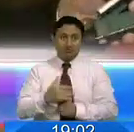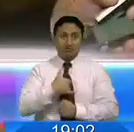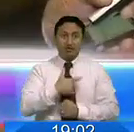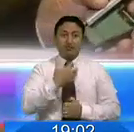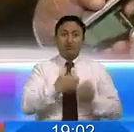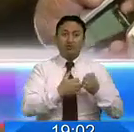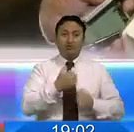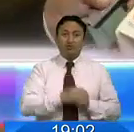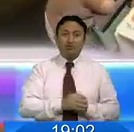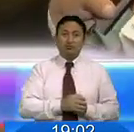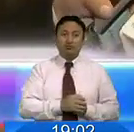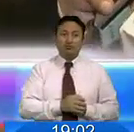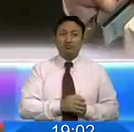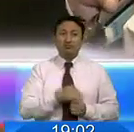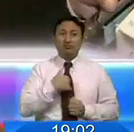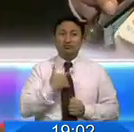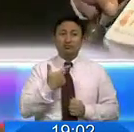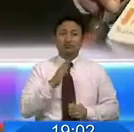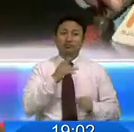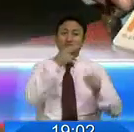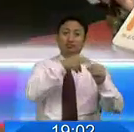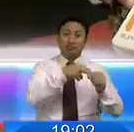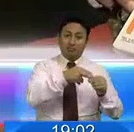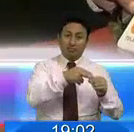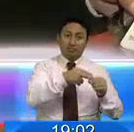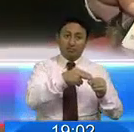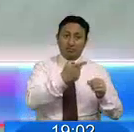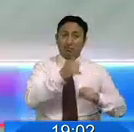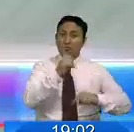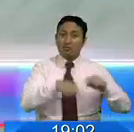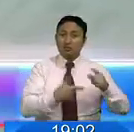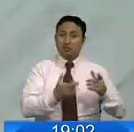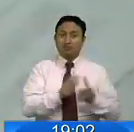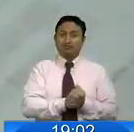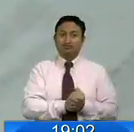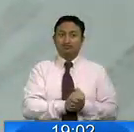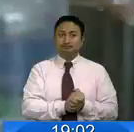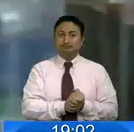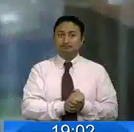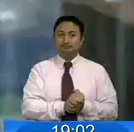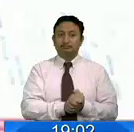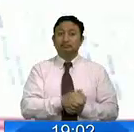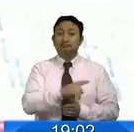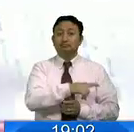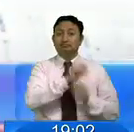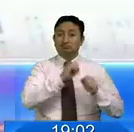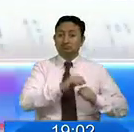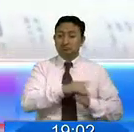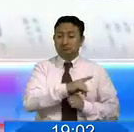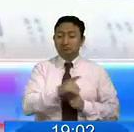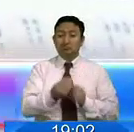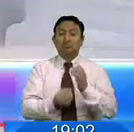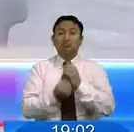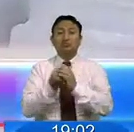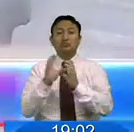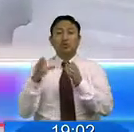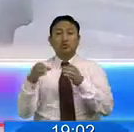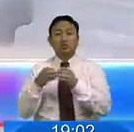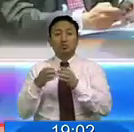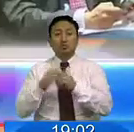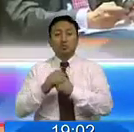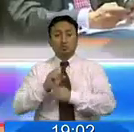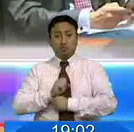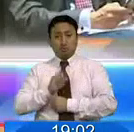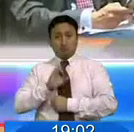estaba yendo a asistir a la sesión, pero no pude. Pero reconocen que tienen observaciones a la creación de un comité de ética que